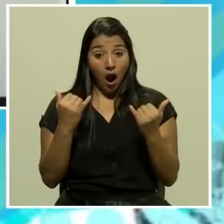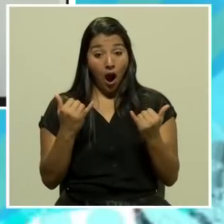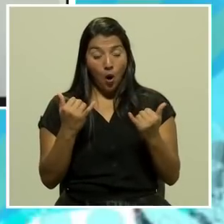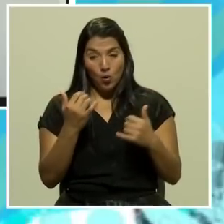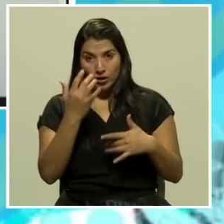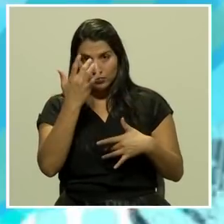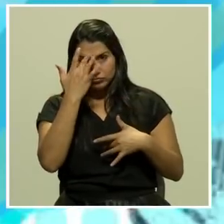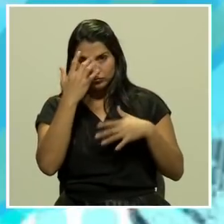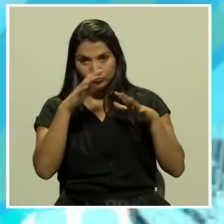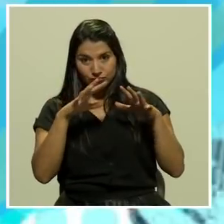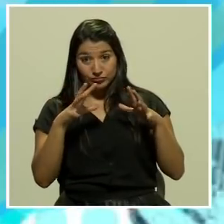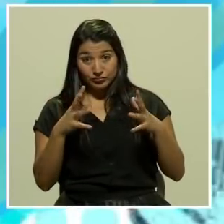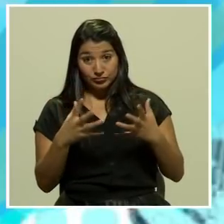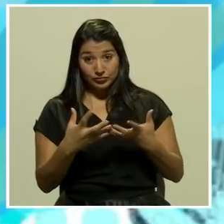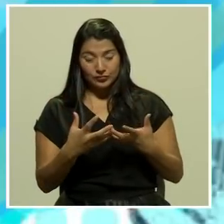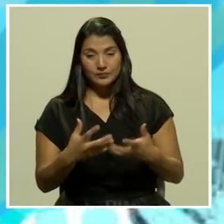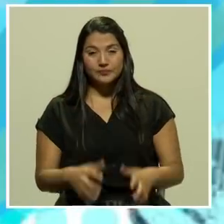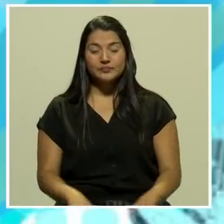COVID?